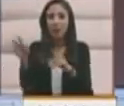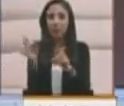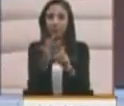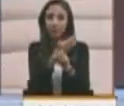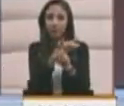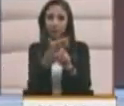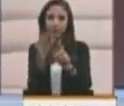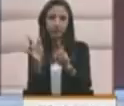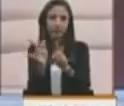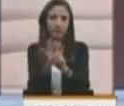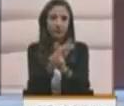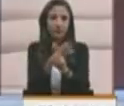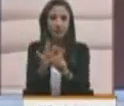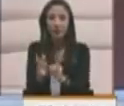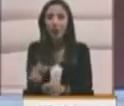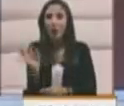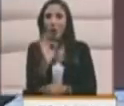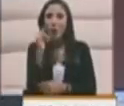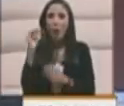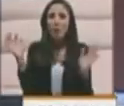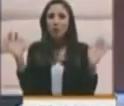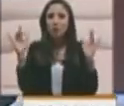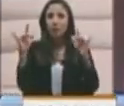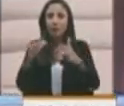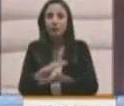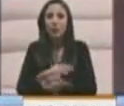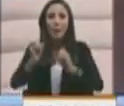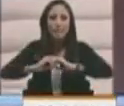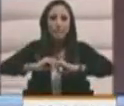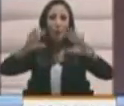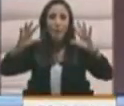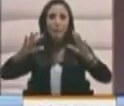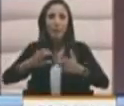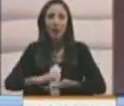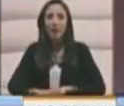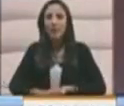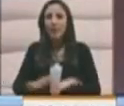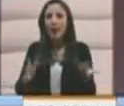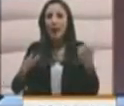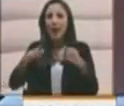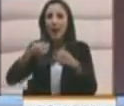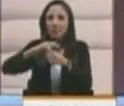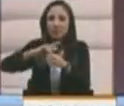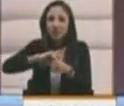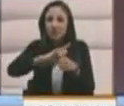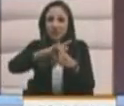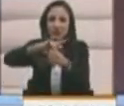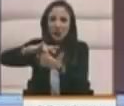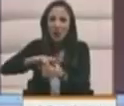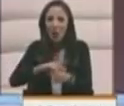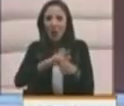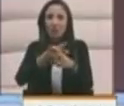nos traigan las bombas, los genocidios,